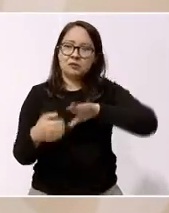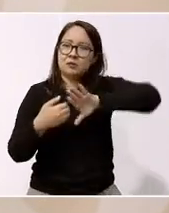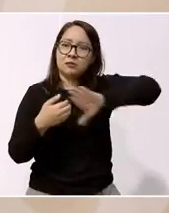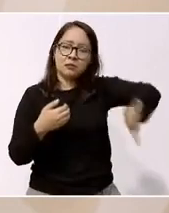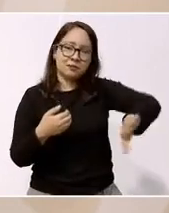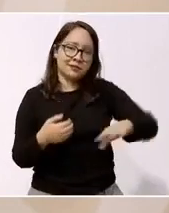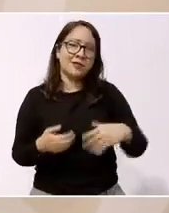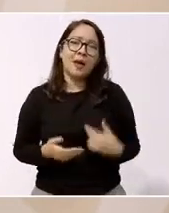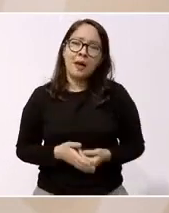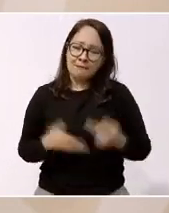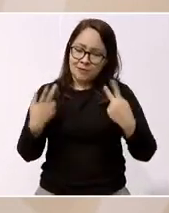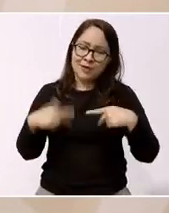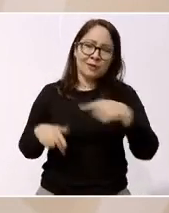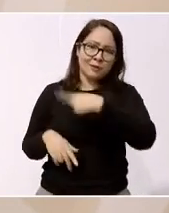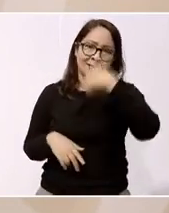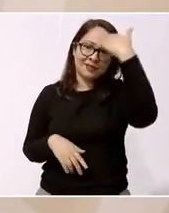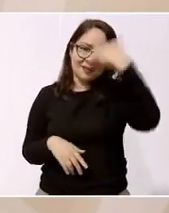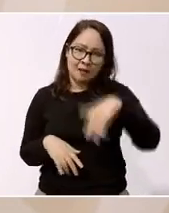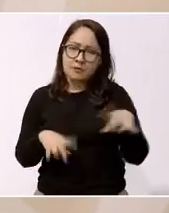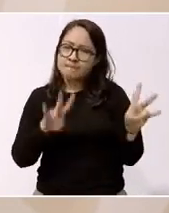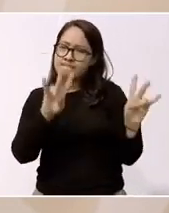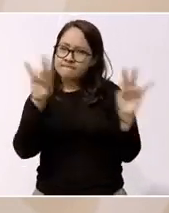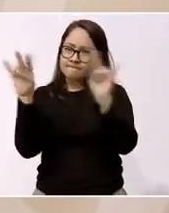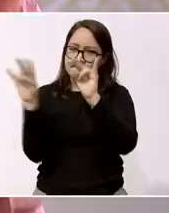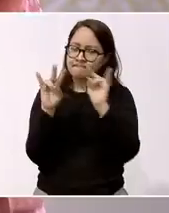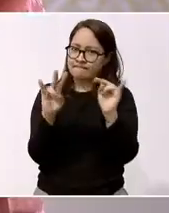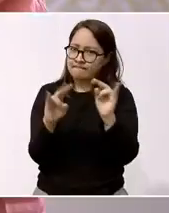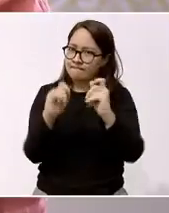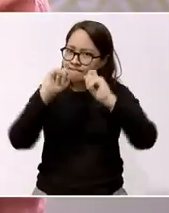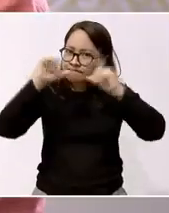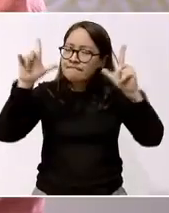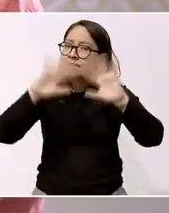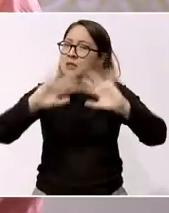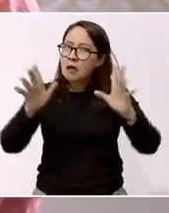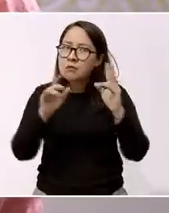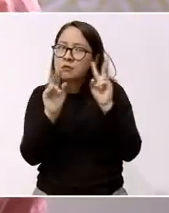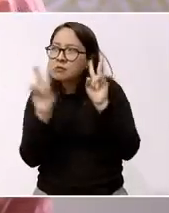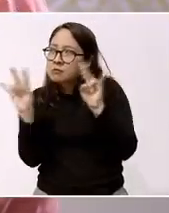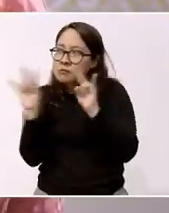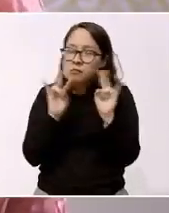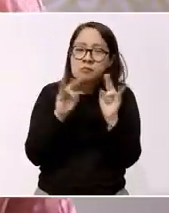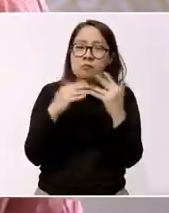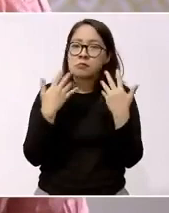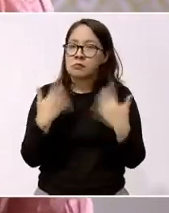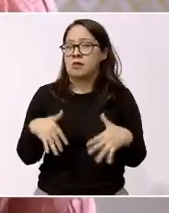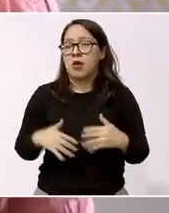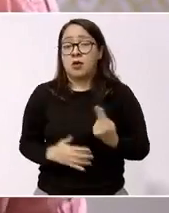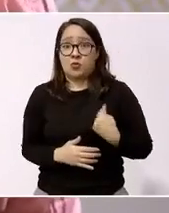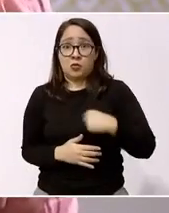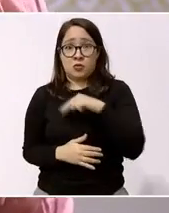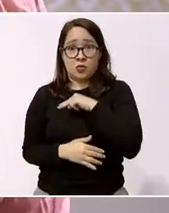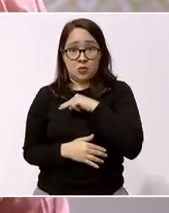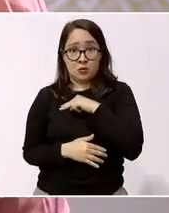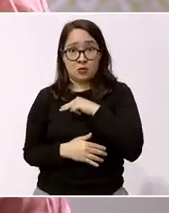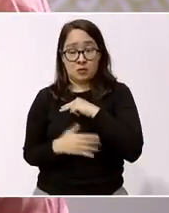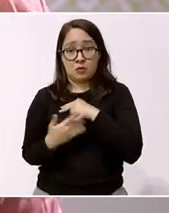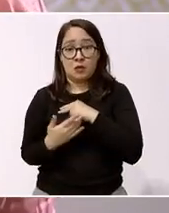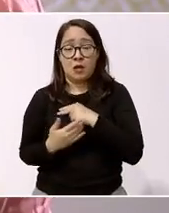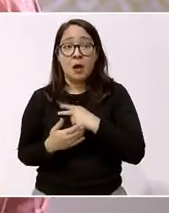el pueblo está bien avispado, bien despierto. Entonces, no